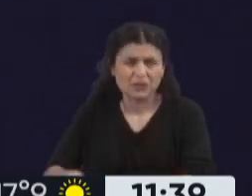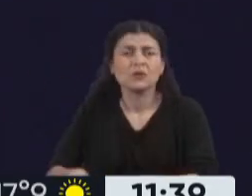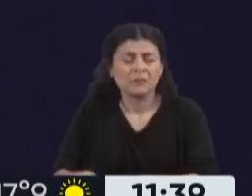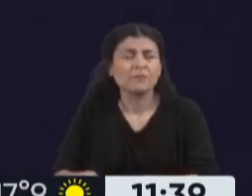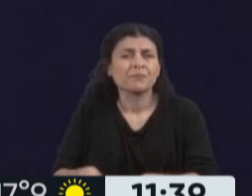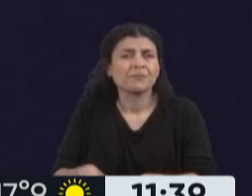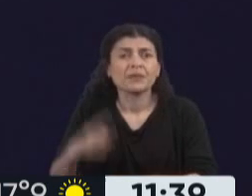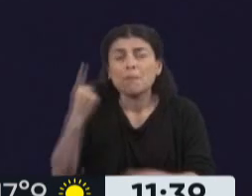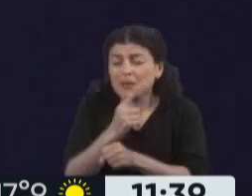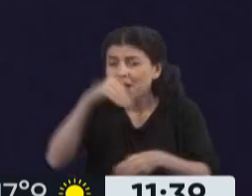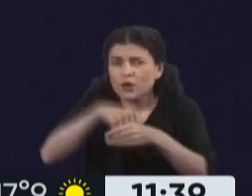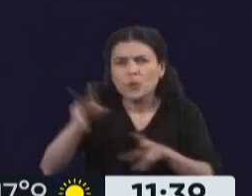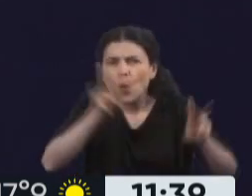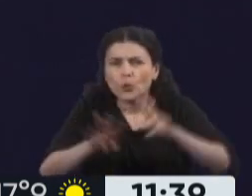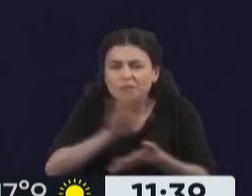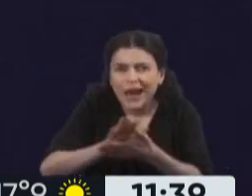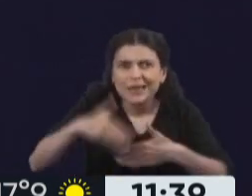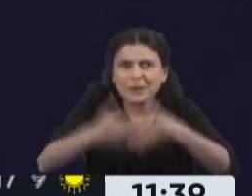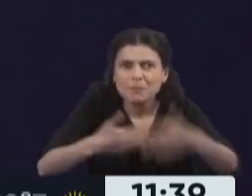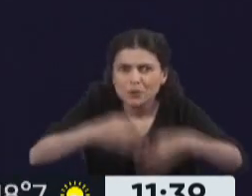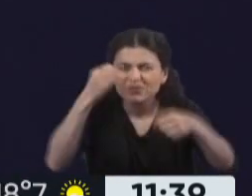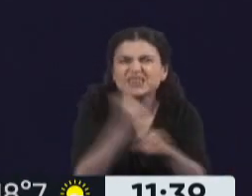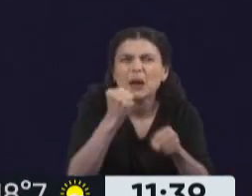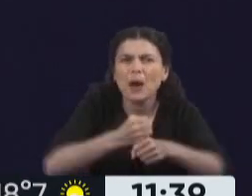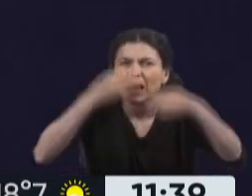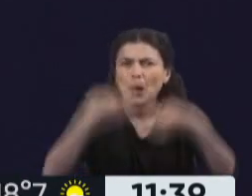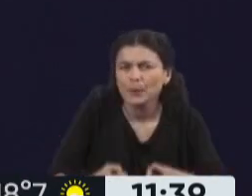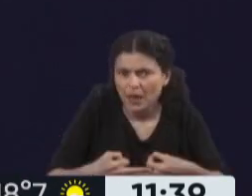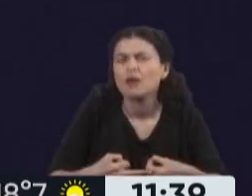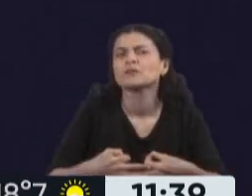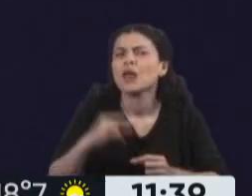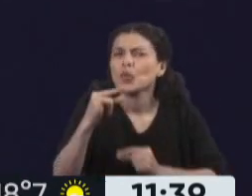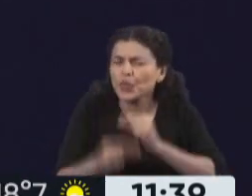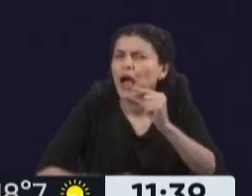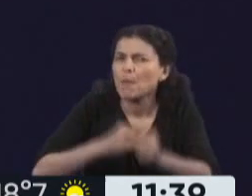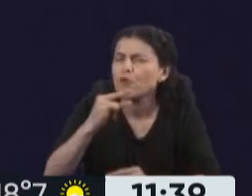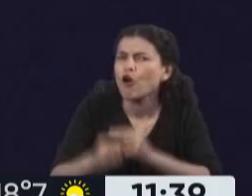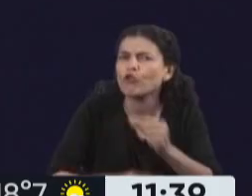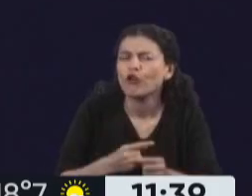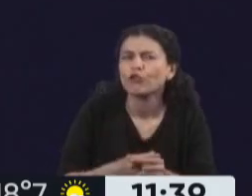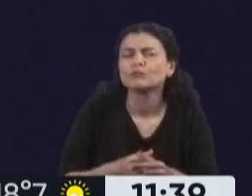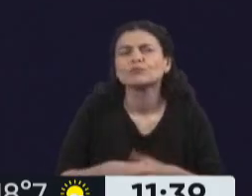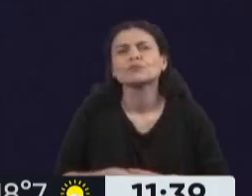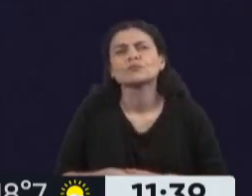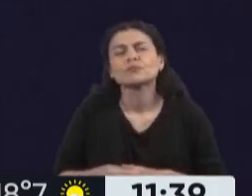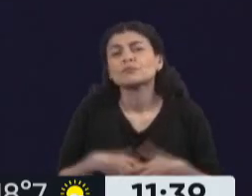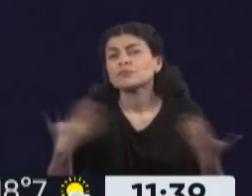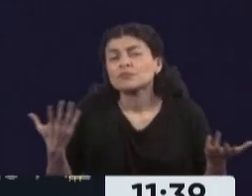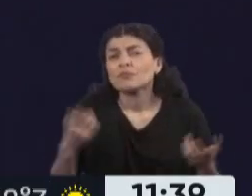que ocurrió y que fuimos limpiando y que en definitiva le tocó